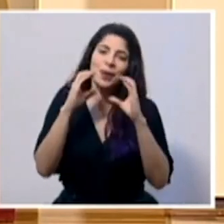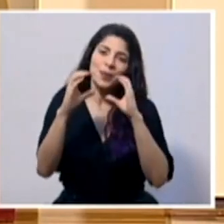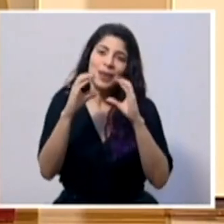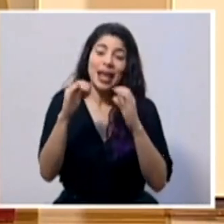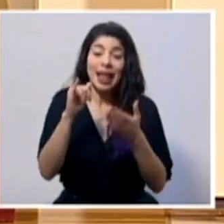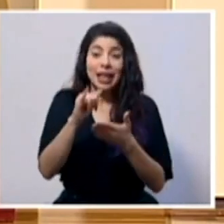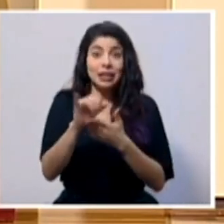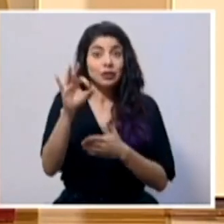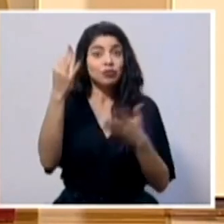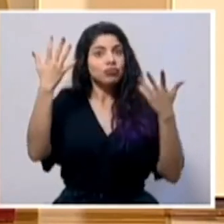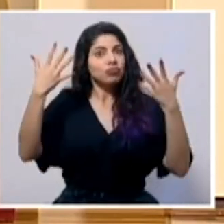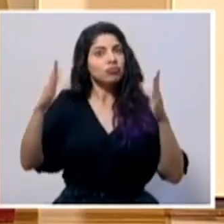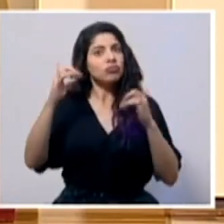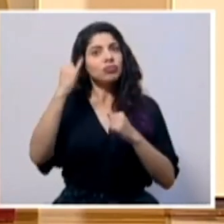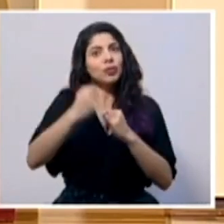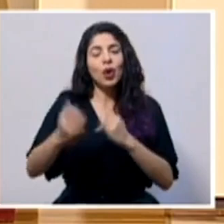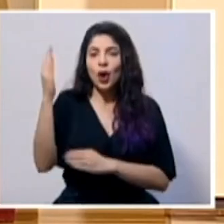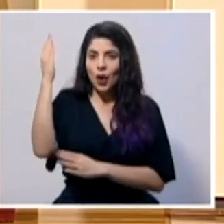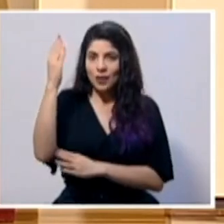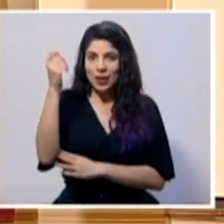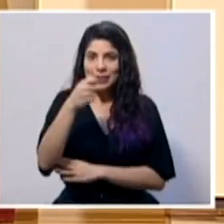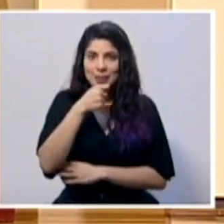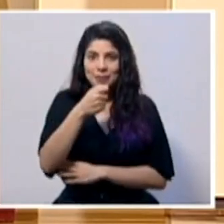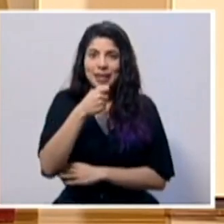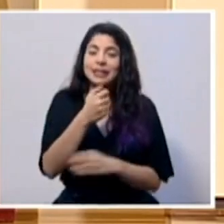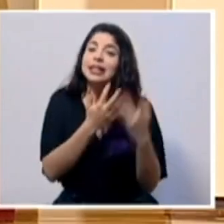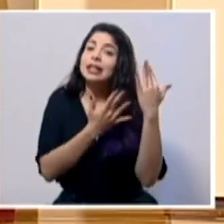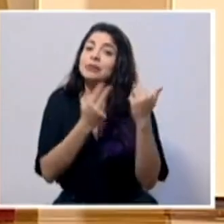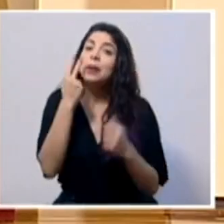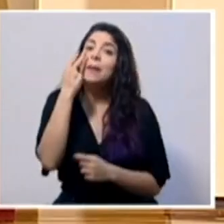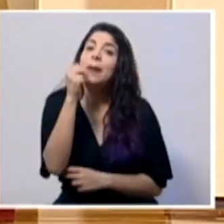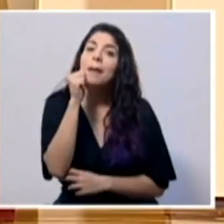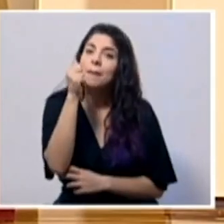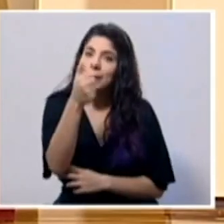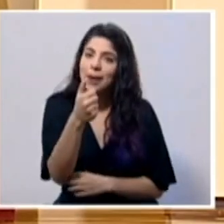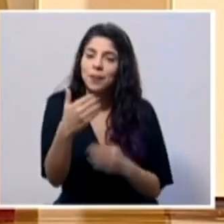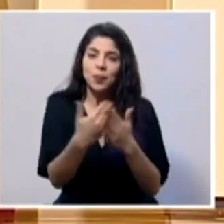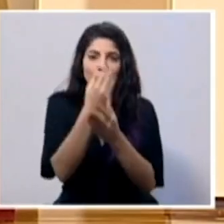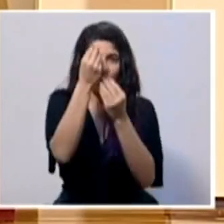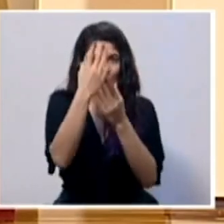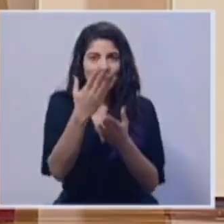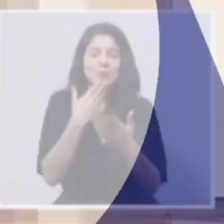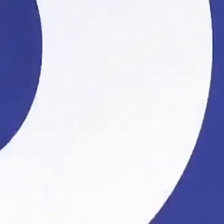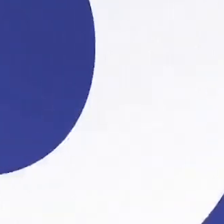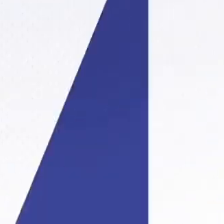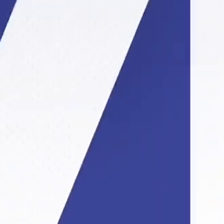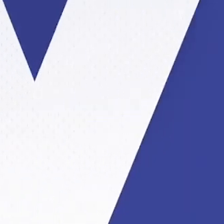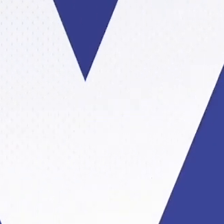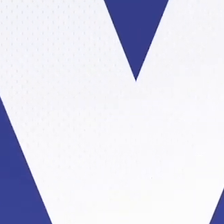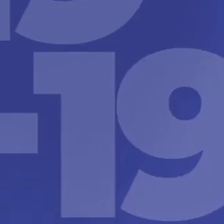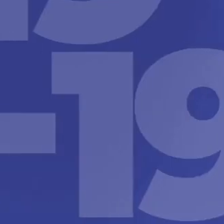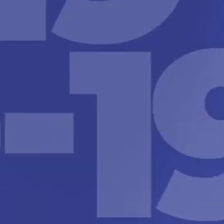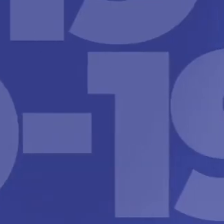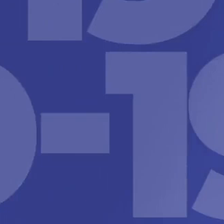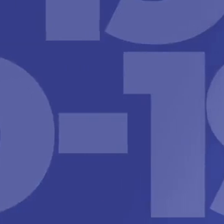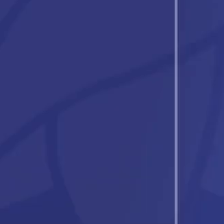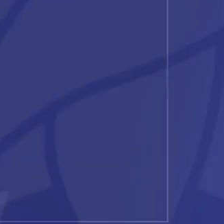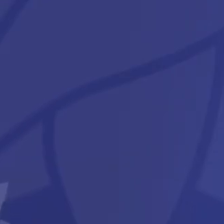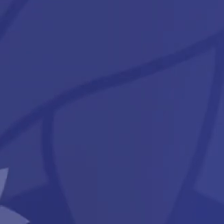comunicación. De esta manera, damos por concluida esta conferencia de prensa. Los esperamos el día de mañana con un nuevo reporte. Muy buenas tardes.